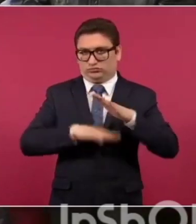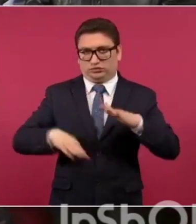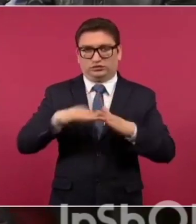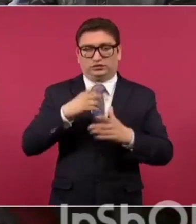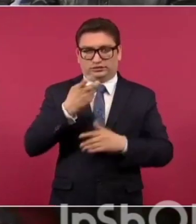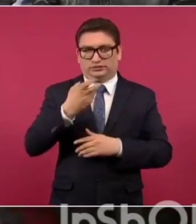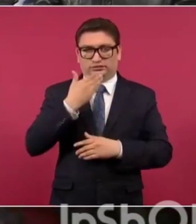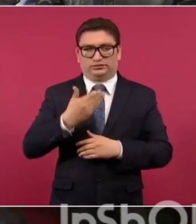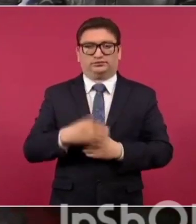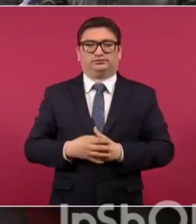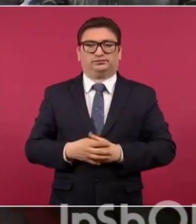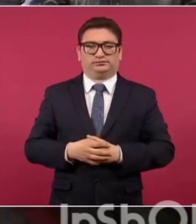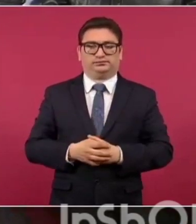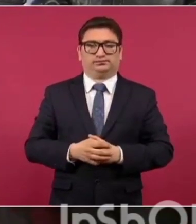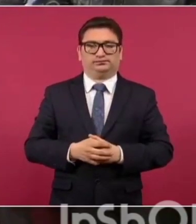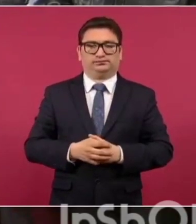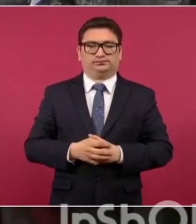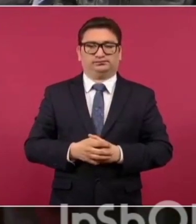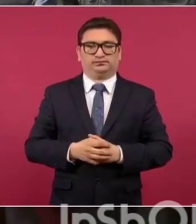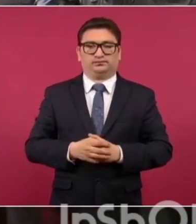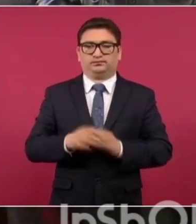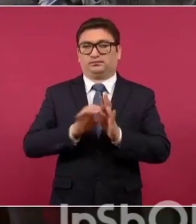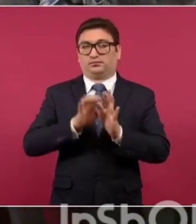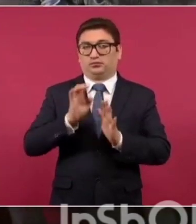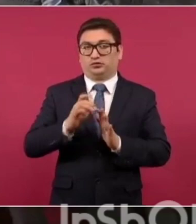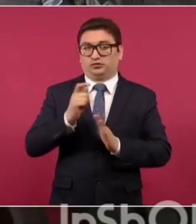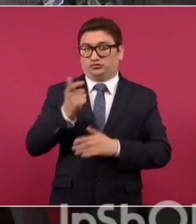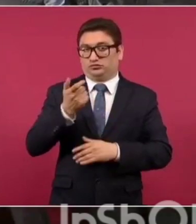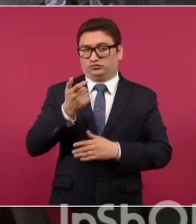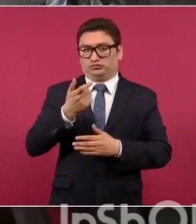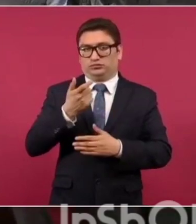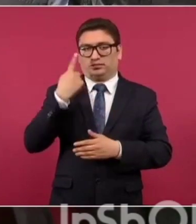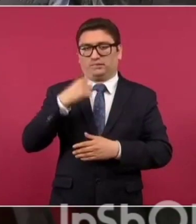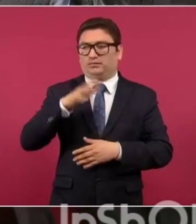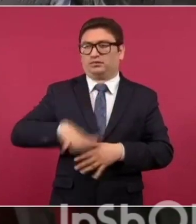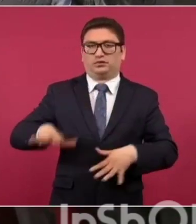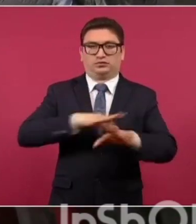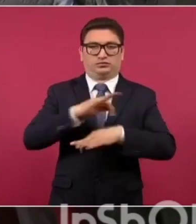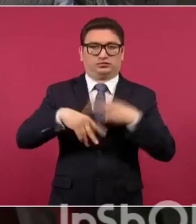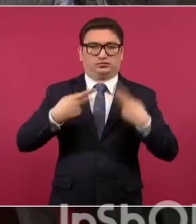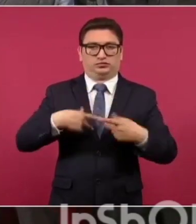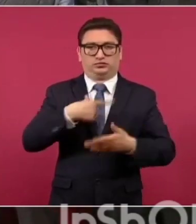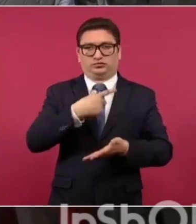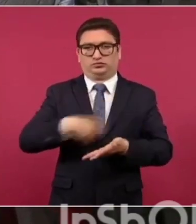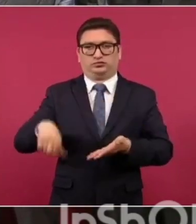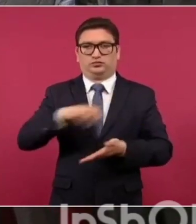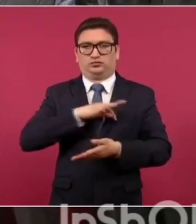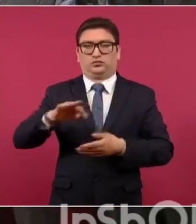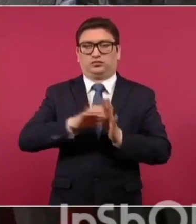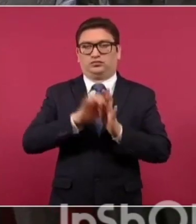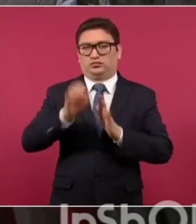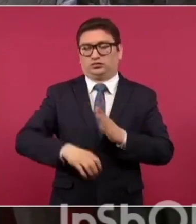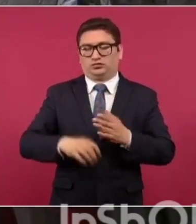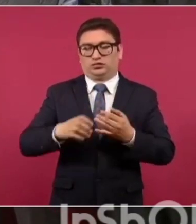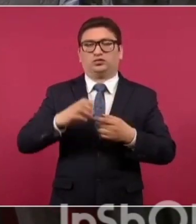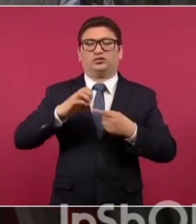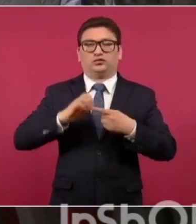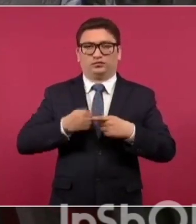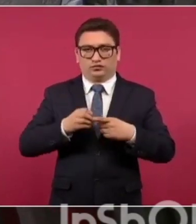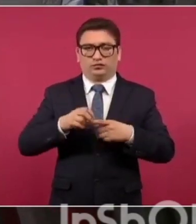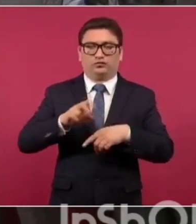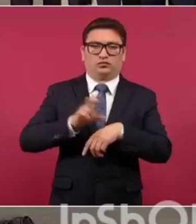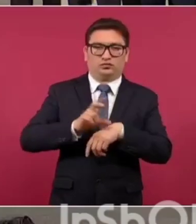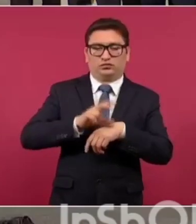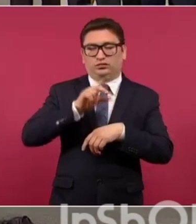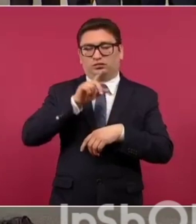sea, si nos da para que la gente pueda comprar más frijol, más huevos, más